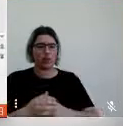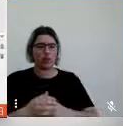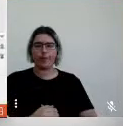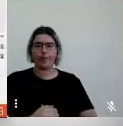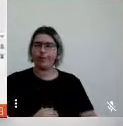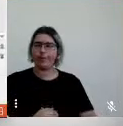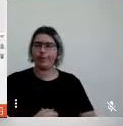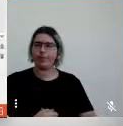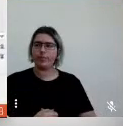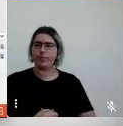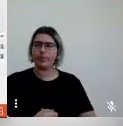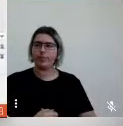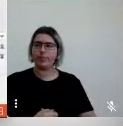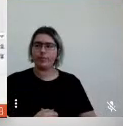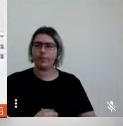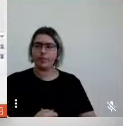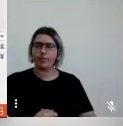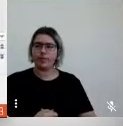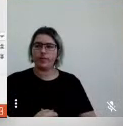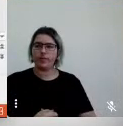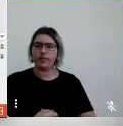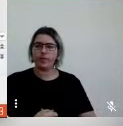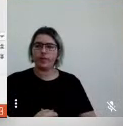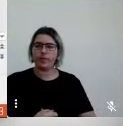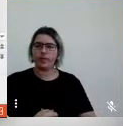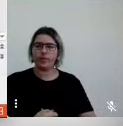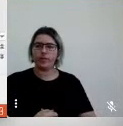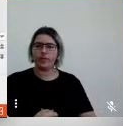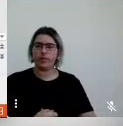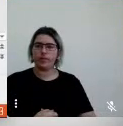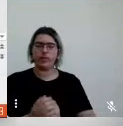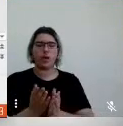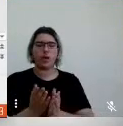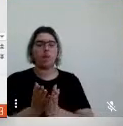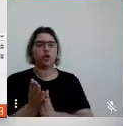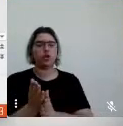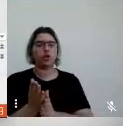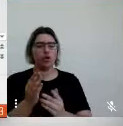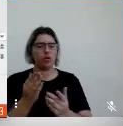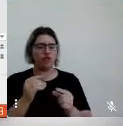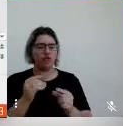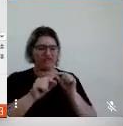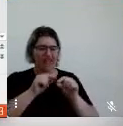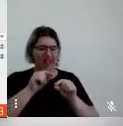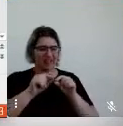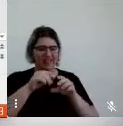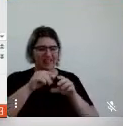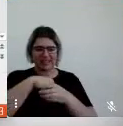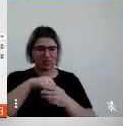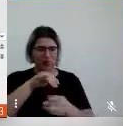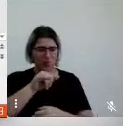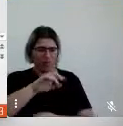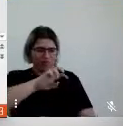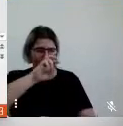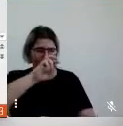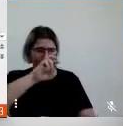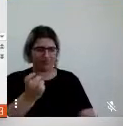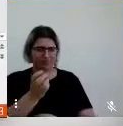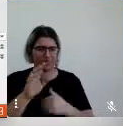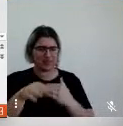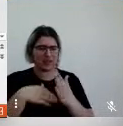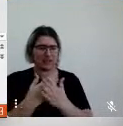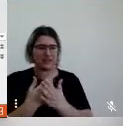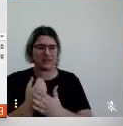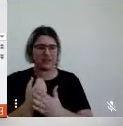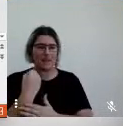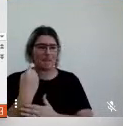Por otro lado, hay diferentes tipos de bacterias en nuestro organismo. Antes os comentaba que tenemos incluso más de 1000 especies